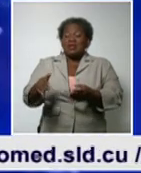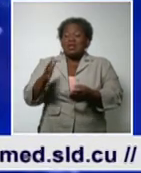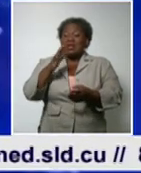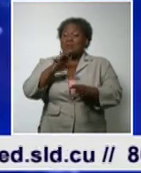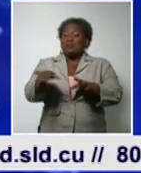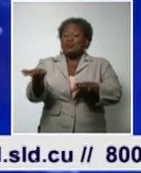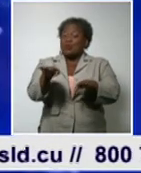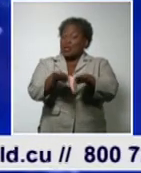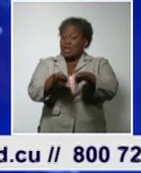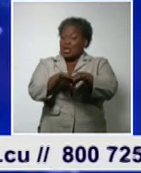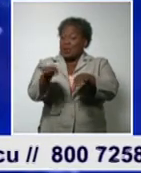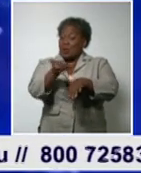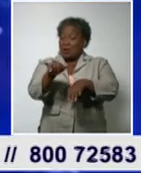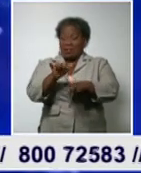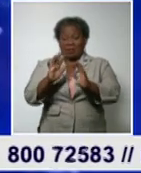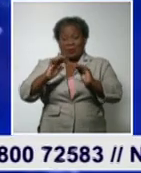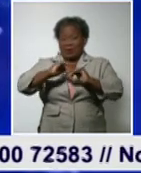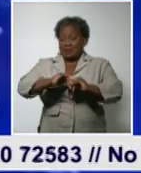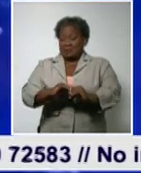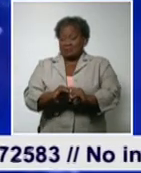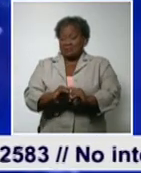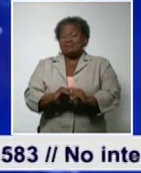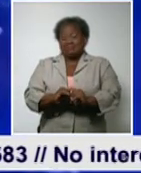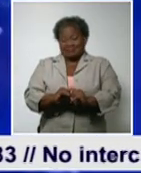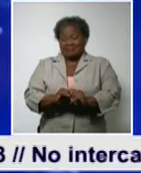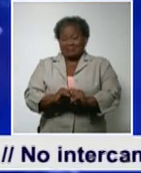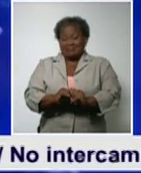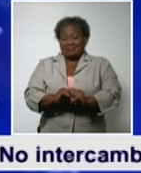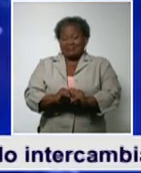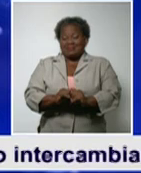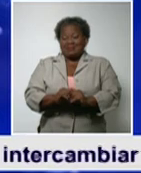desigual sobre todo, más que revuelto, desigual. Desigual.